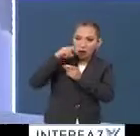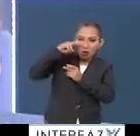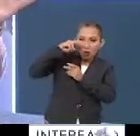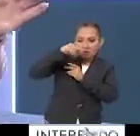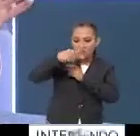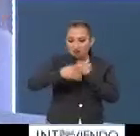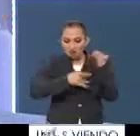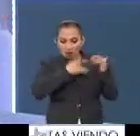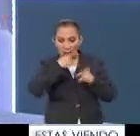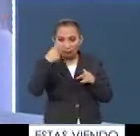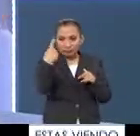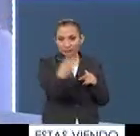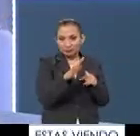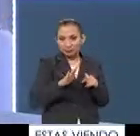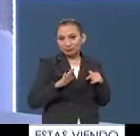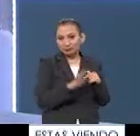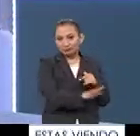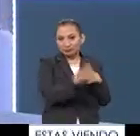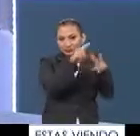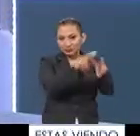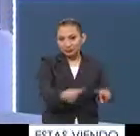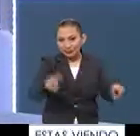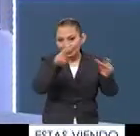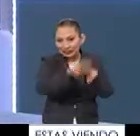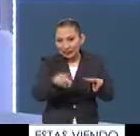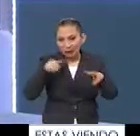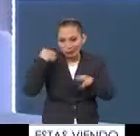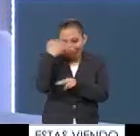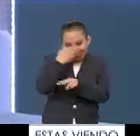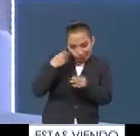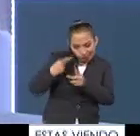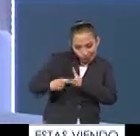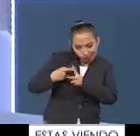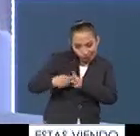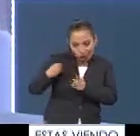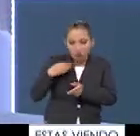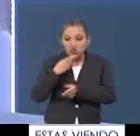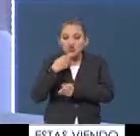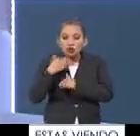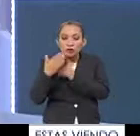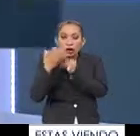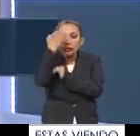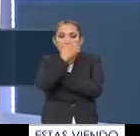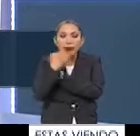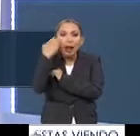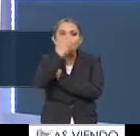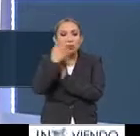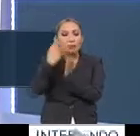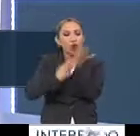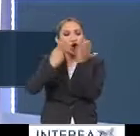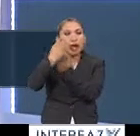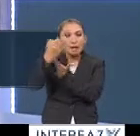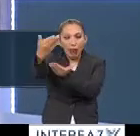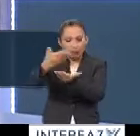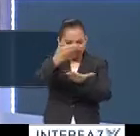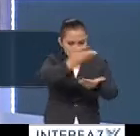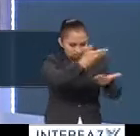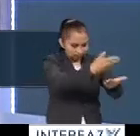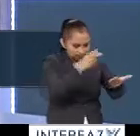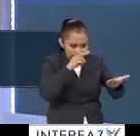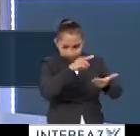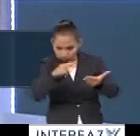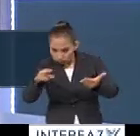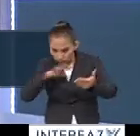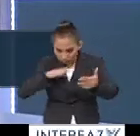perspectiva en el análisis, en la formulación, en la implementación y en la evaluación de las políticas públicas. Entonces, en